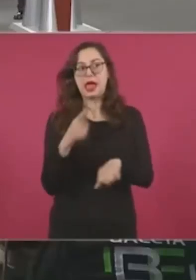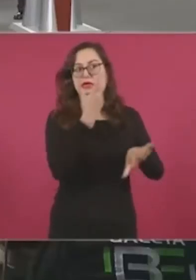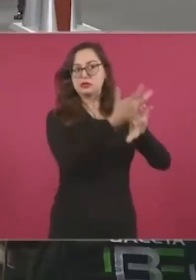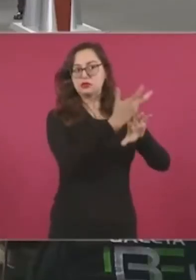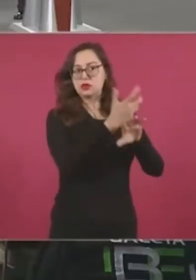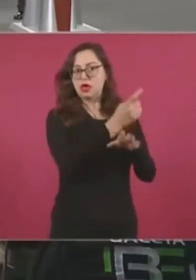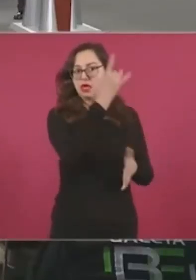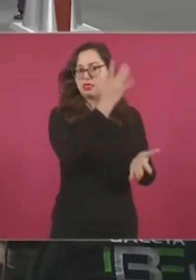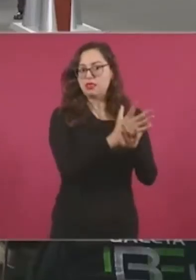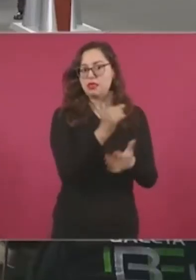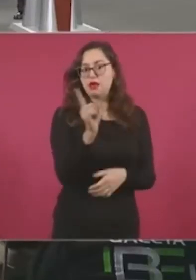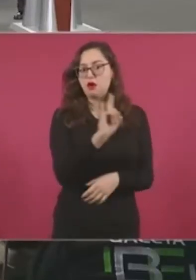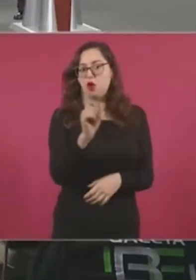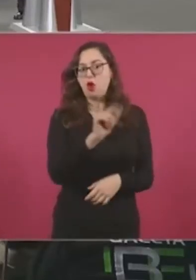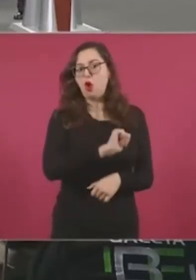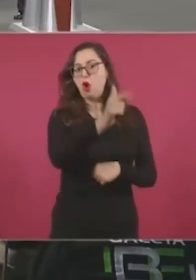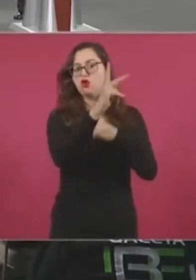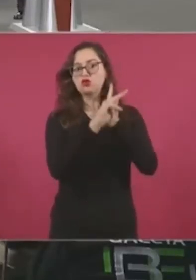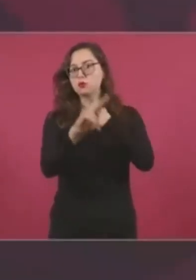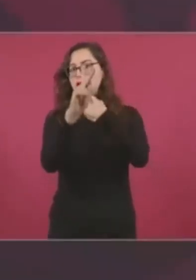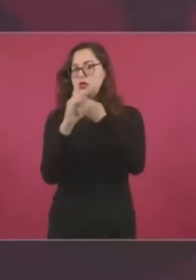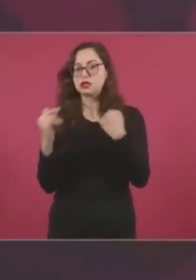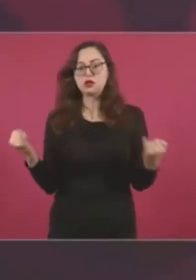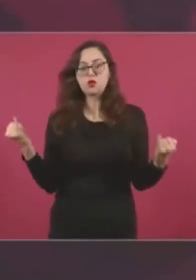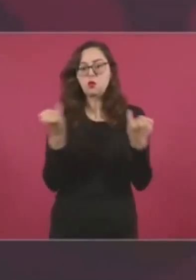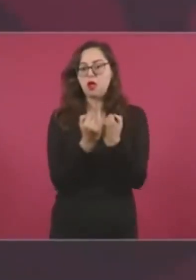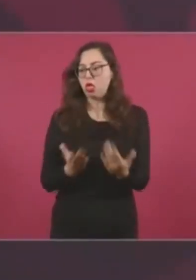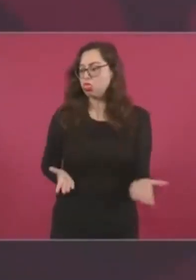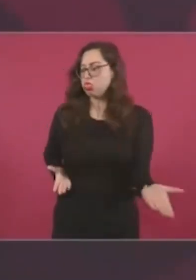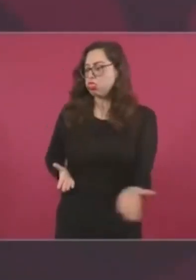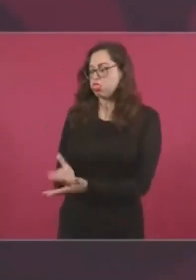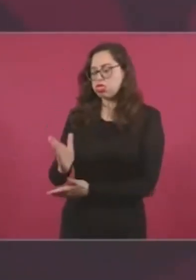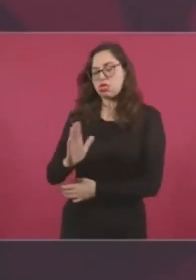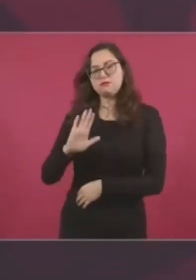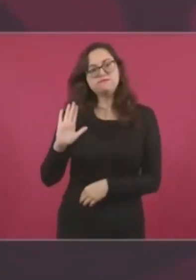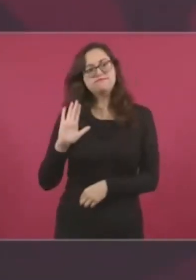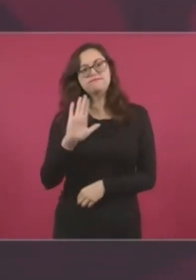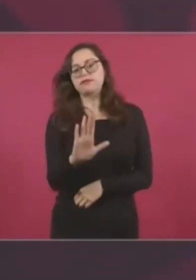Ninguna hegemonía, ningún país